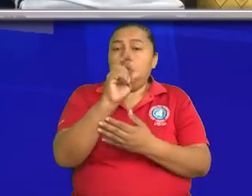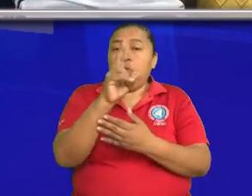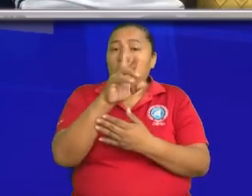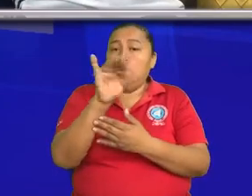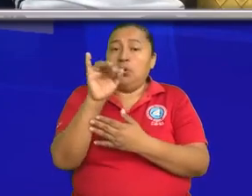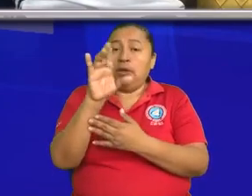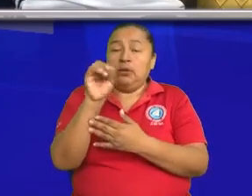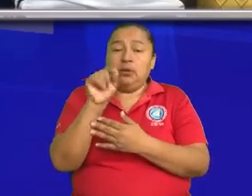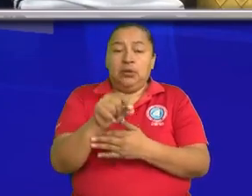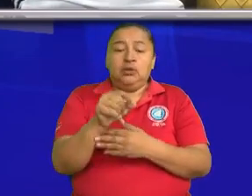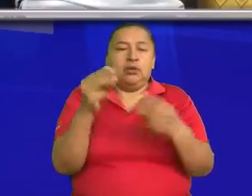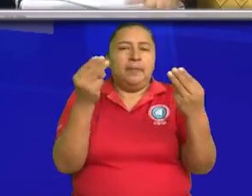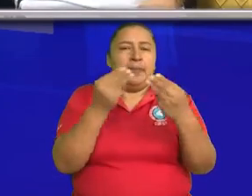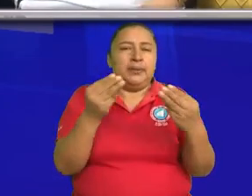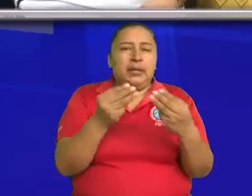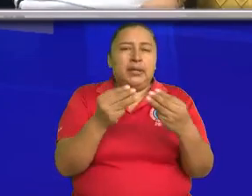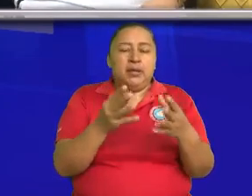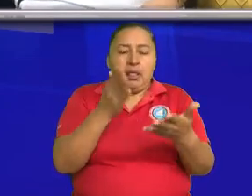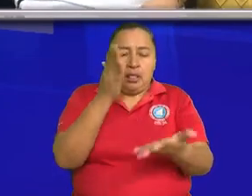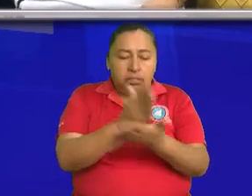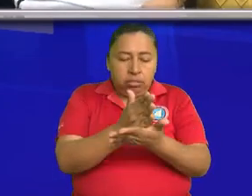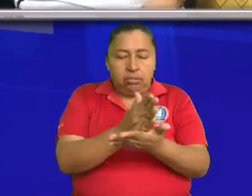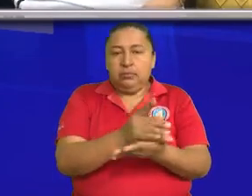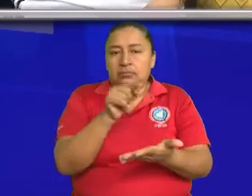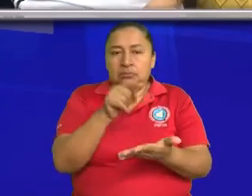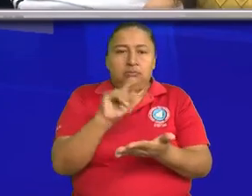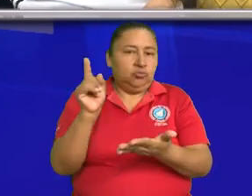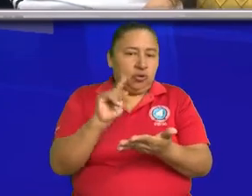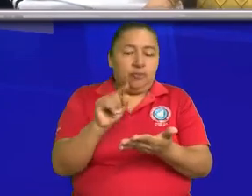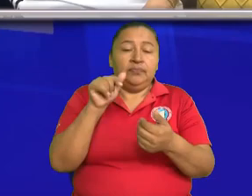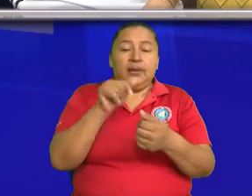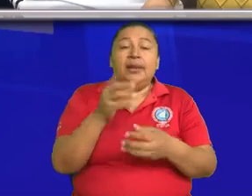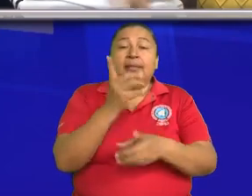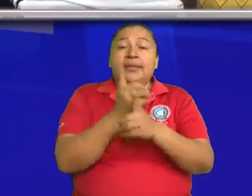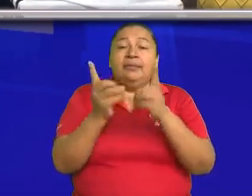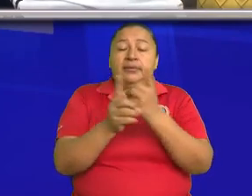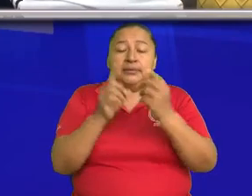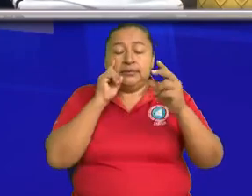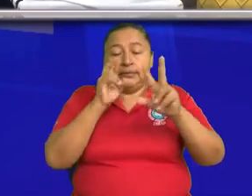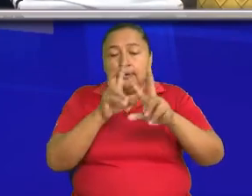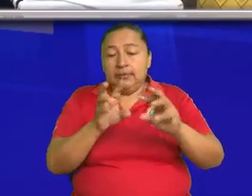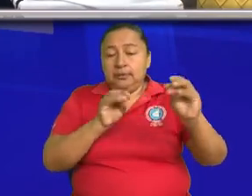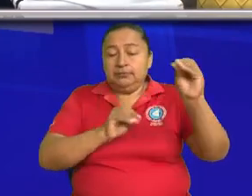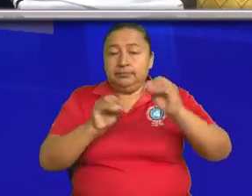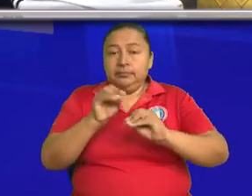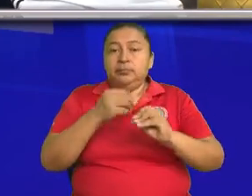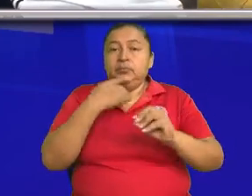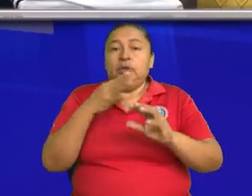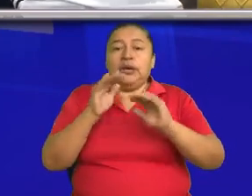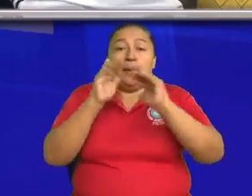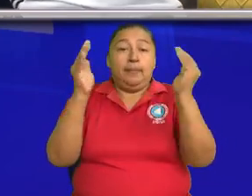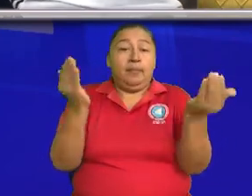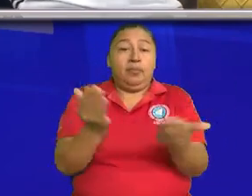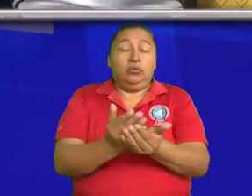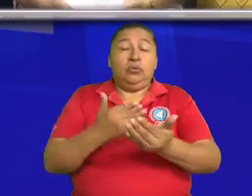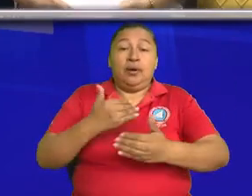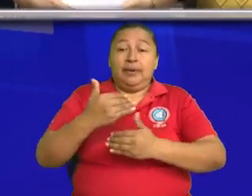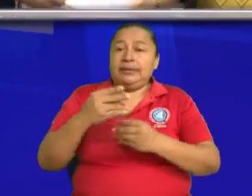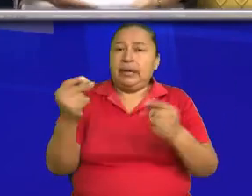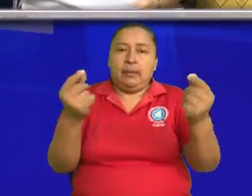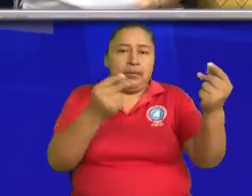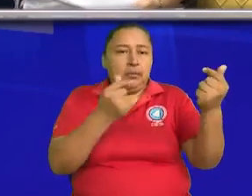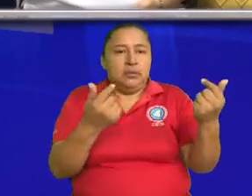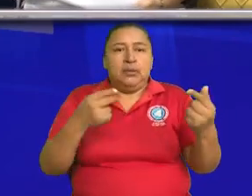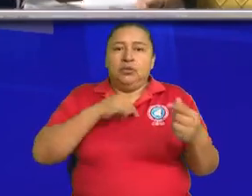instrumentos, herramientas estáticas. Los currículum se tienen que estar revisando, porque el mundo avanza de manera muy acelerada